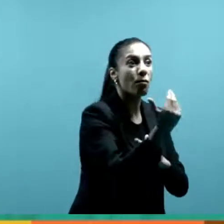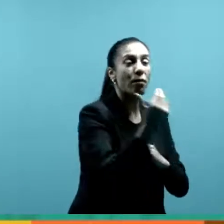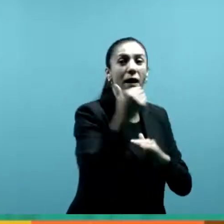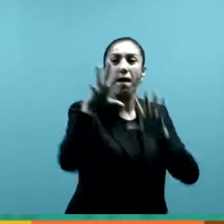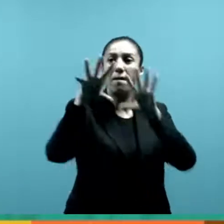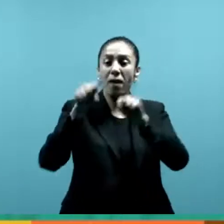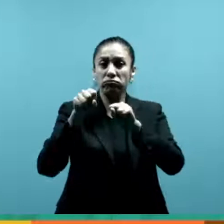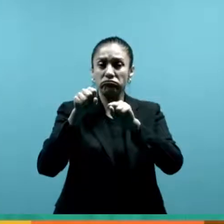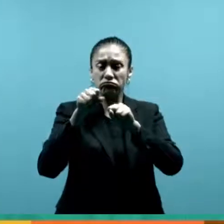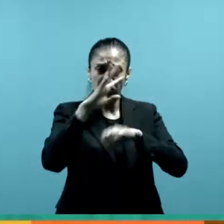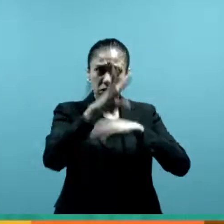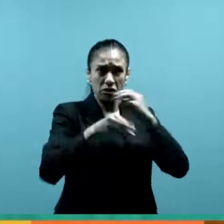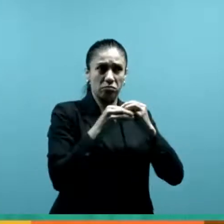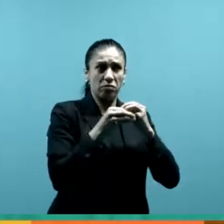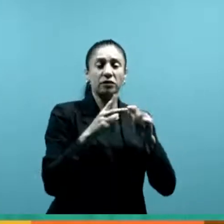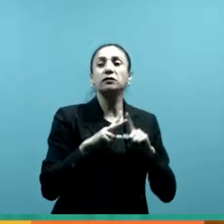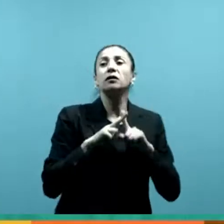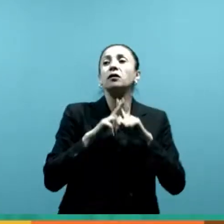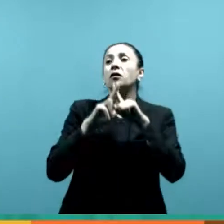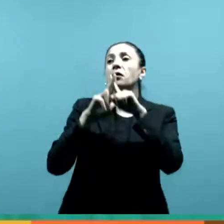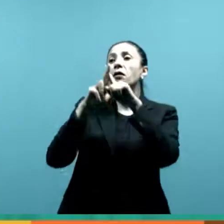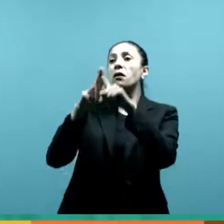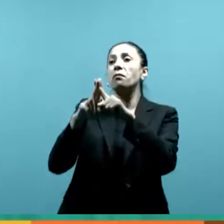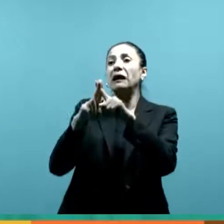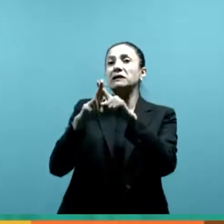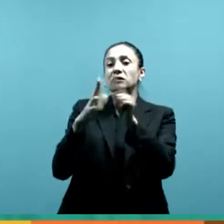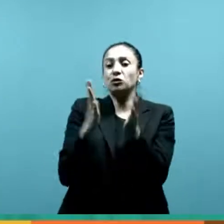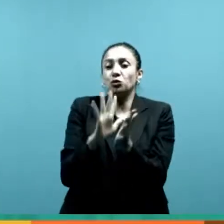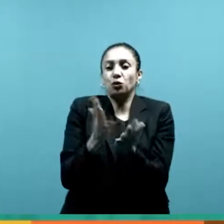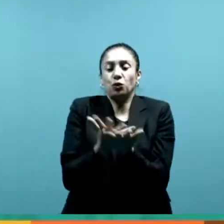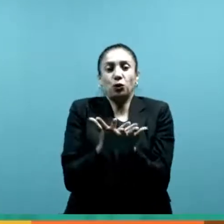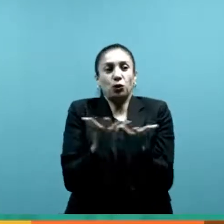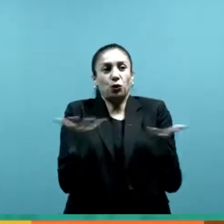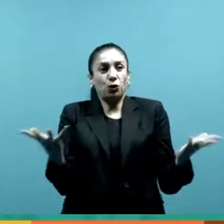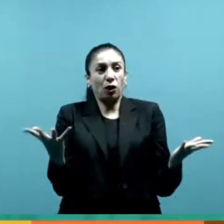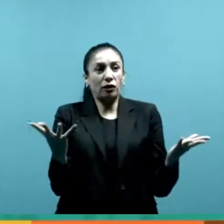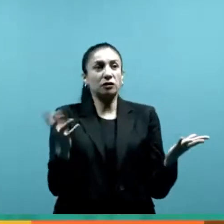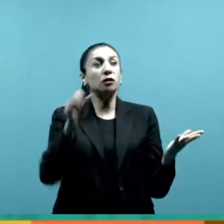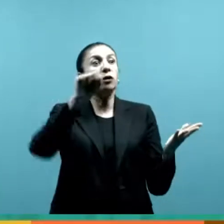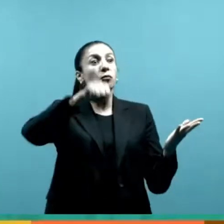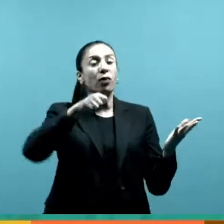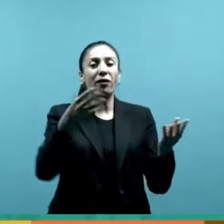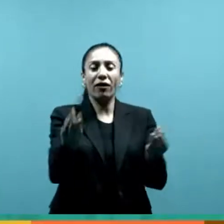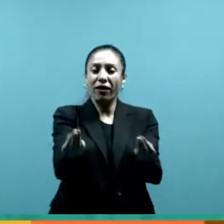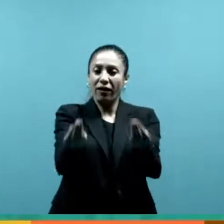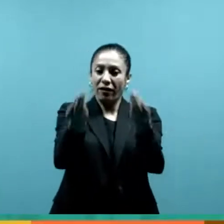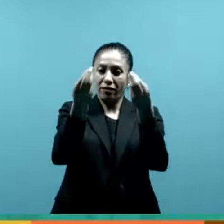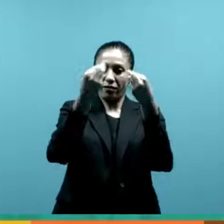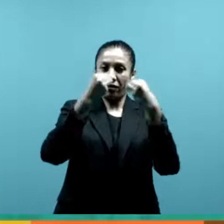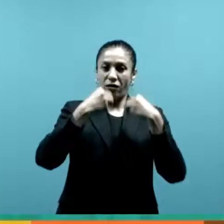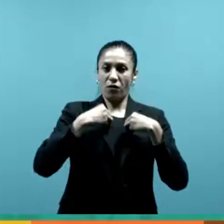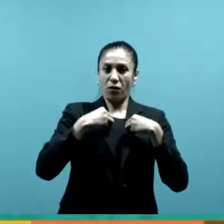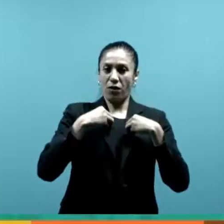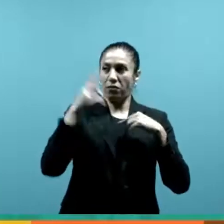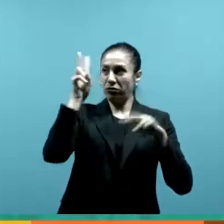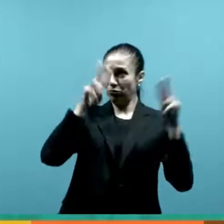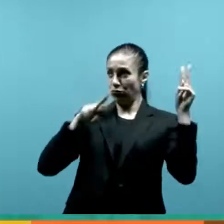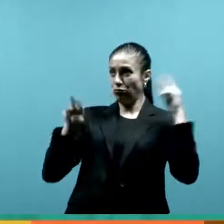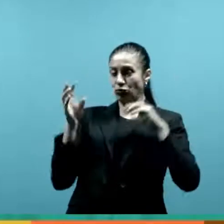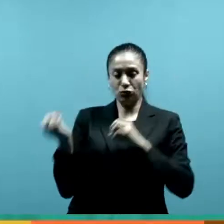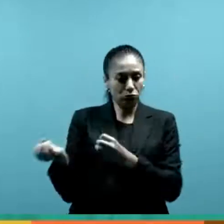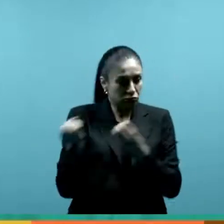préstamos para ver si estos objetos también pueden de alguna manera volver a nosotros y tenerlos a disposición.